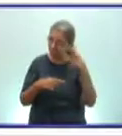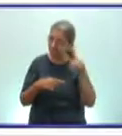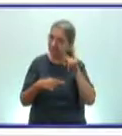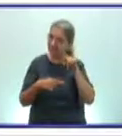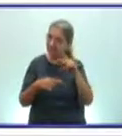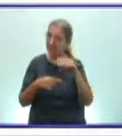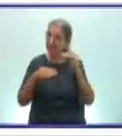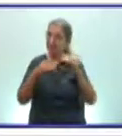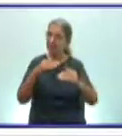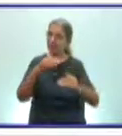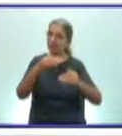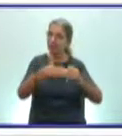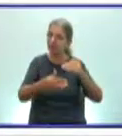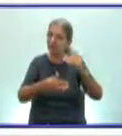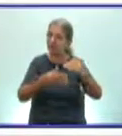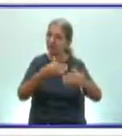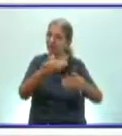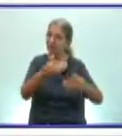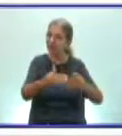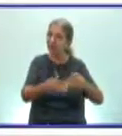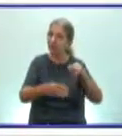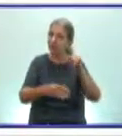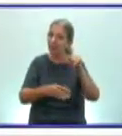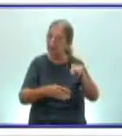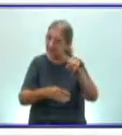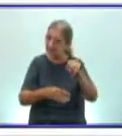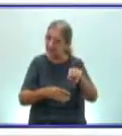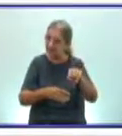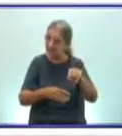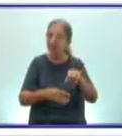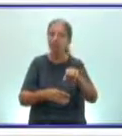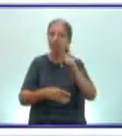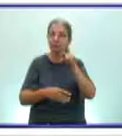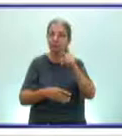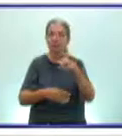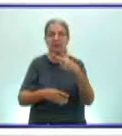ese es el resultado que ustedes obtuvieron.